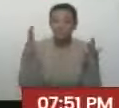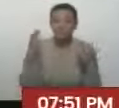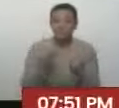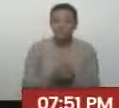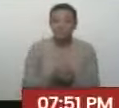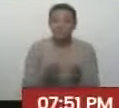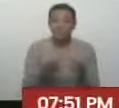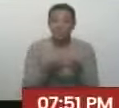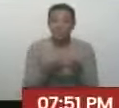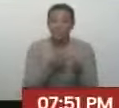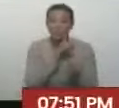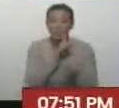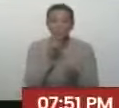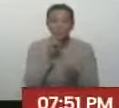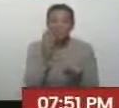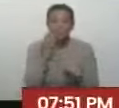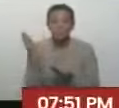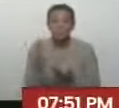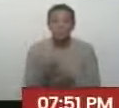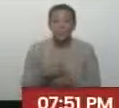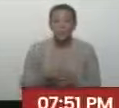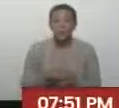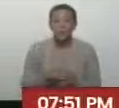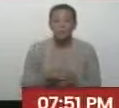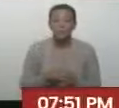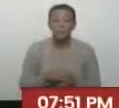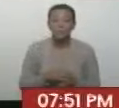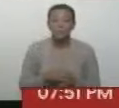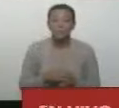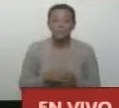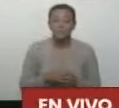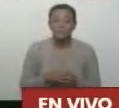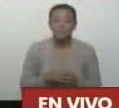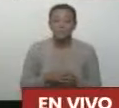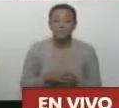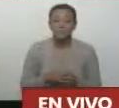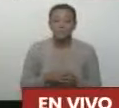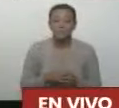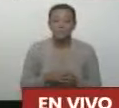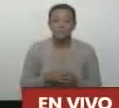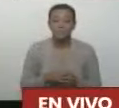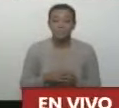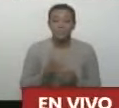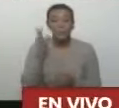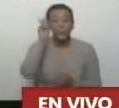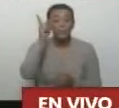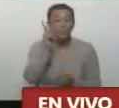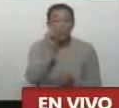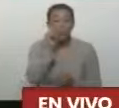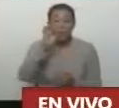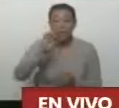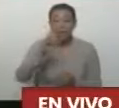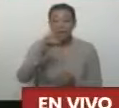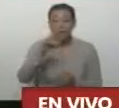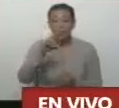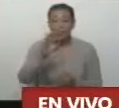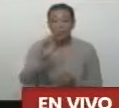El equipo se llama Tomorrow's Innovator. Su entrenador, Eduardo